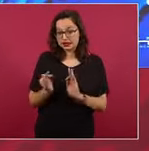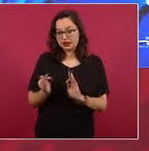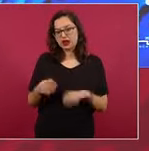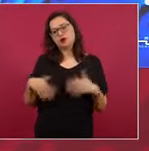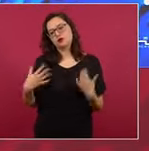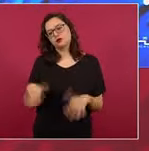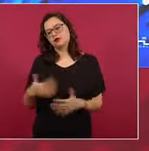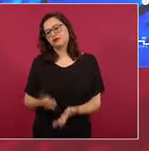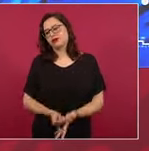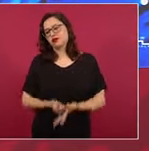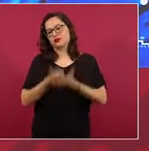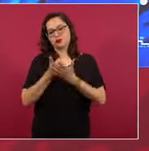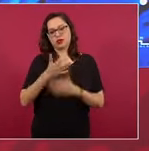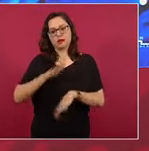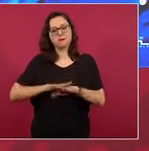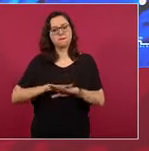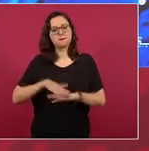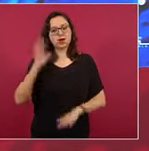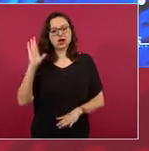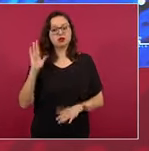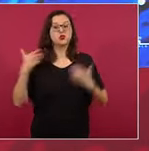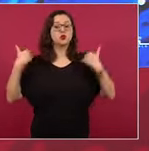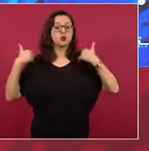Tikal, de